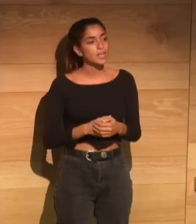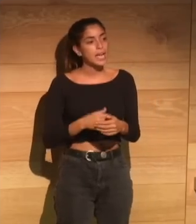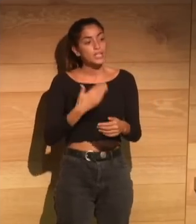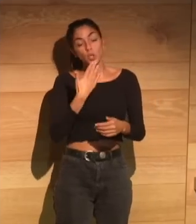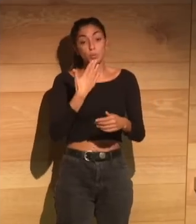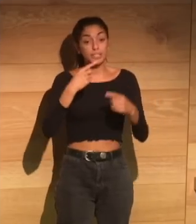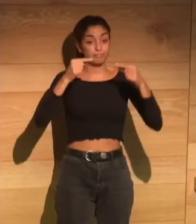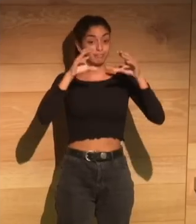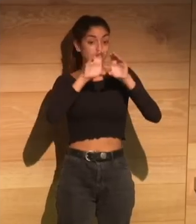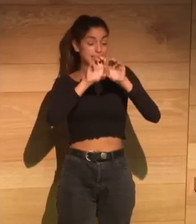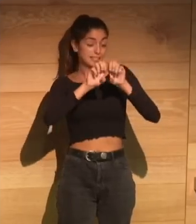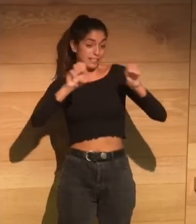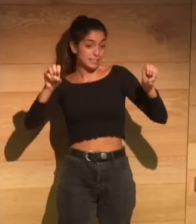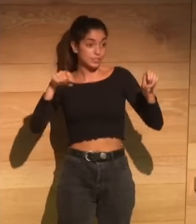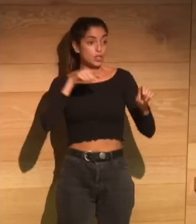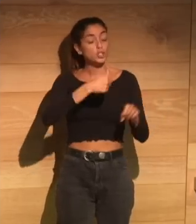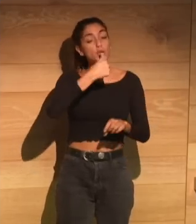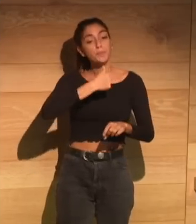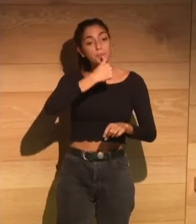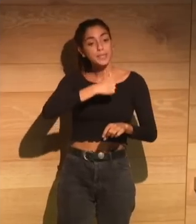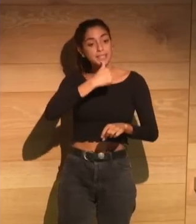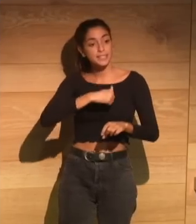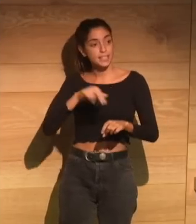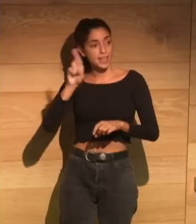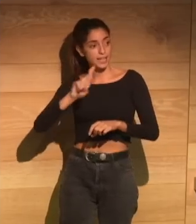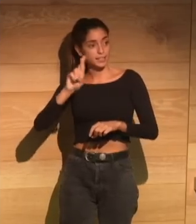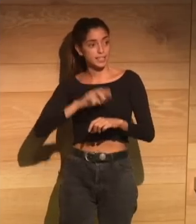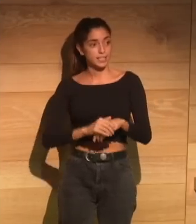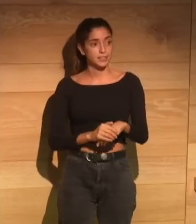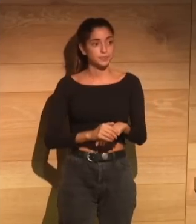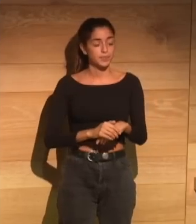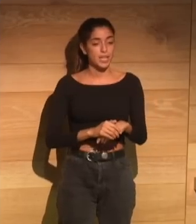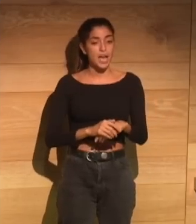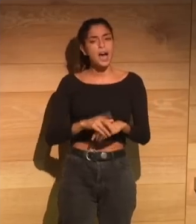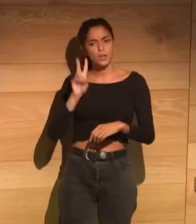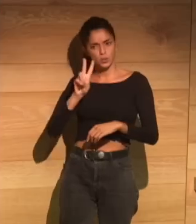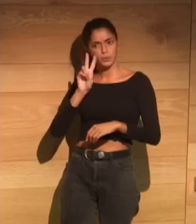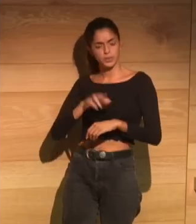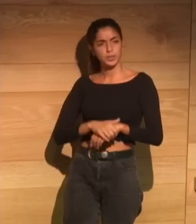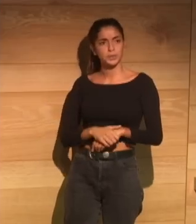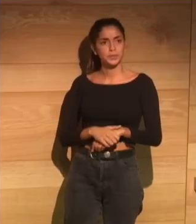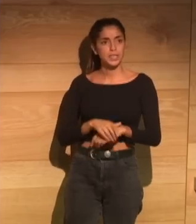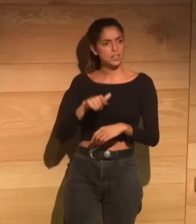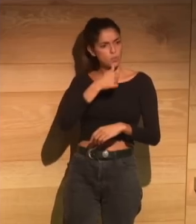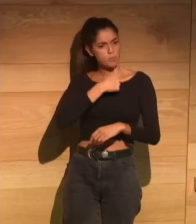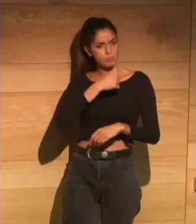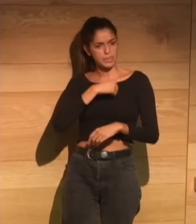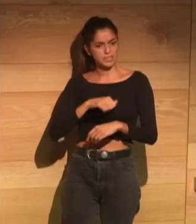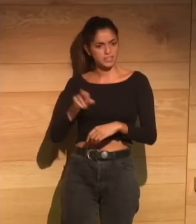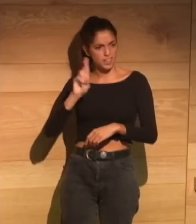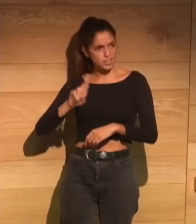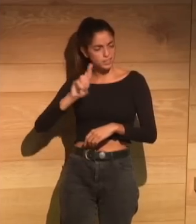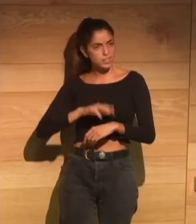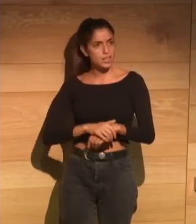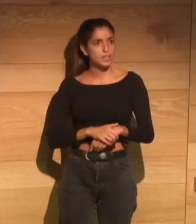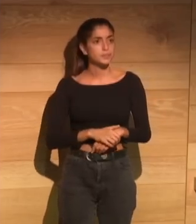de tus ojos. ¿Eso es persistencia retiniana? No. Ay, lo sabemos. Lo he visto. ¿Lo ves ya, no, Javi? Eso es persistencia retiniana.